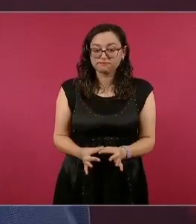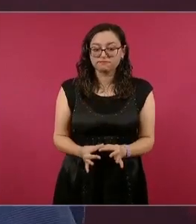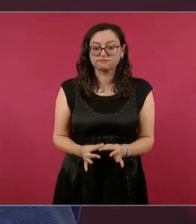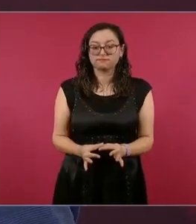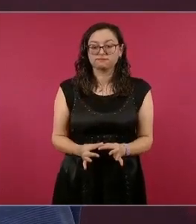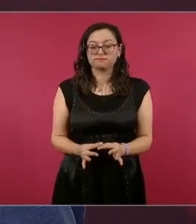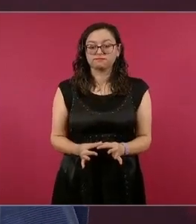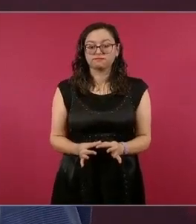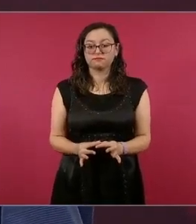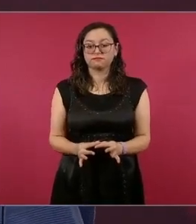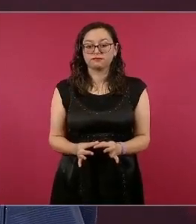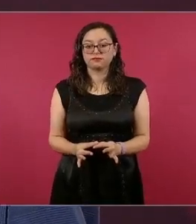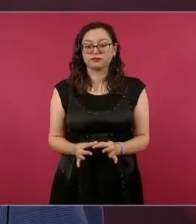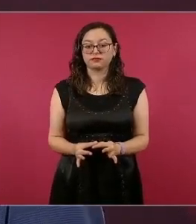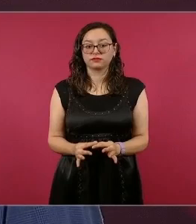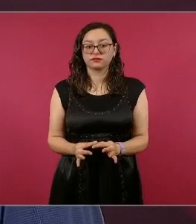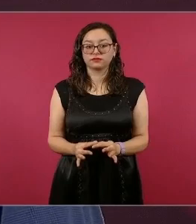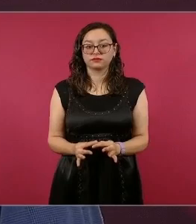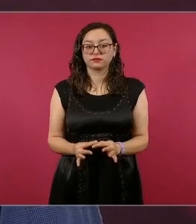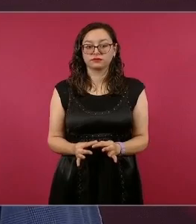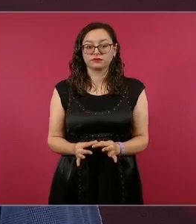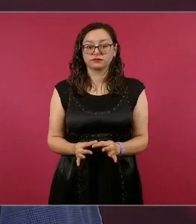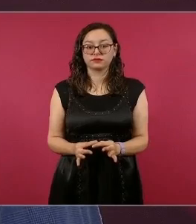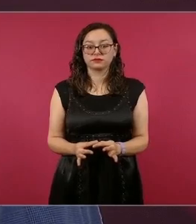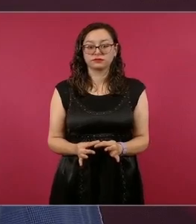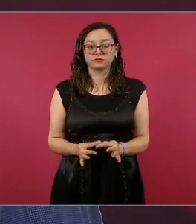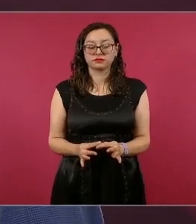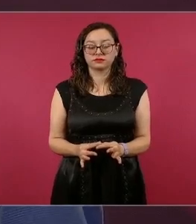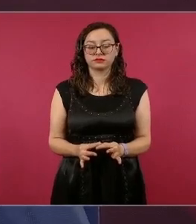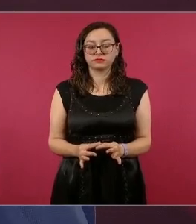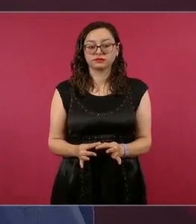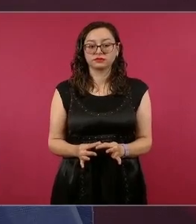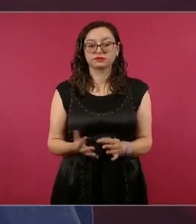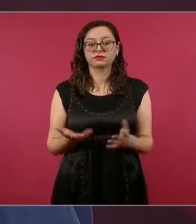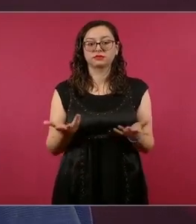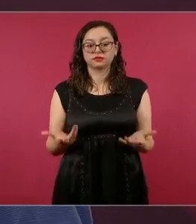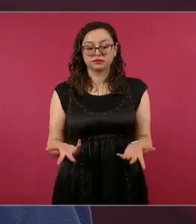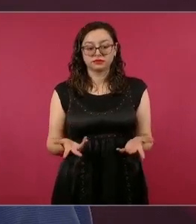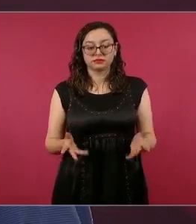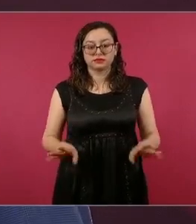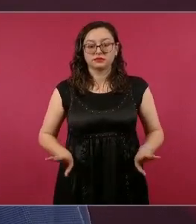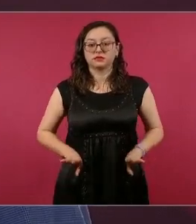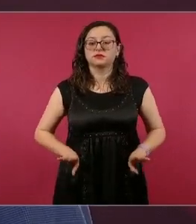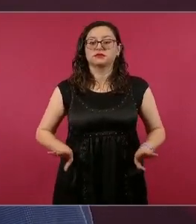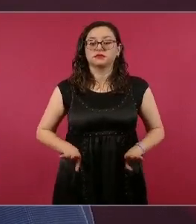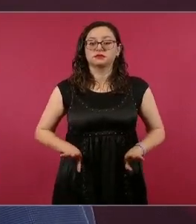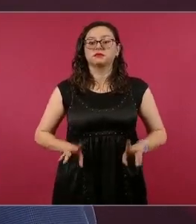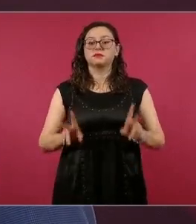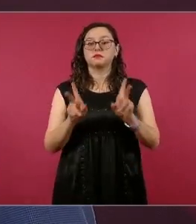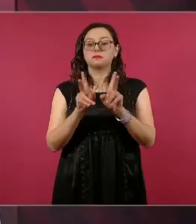a seguir actuando de manera pacífica,